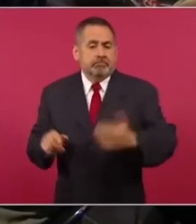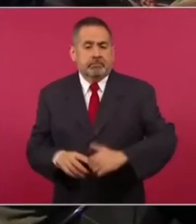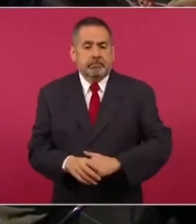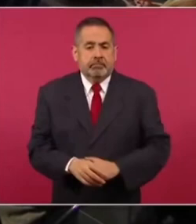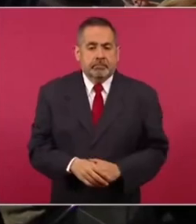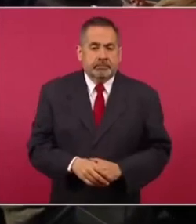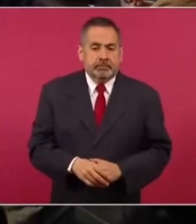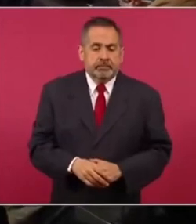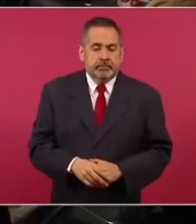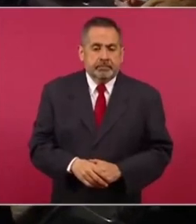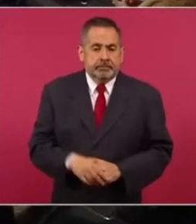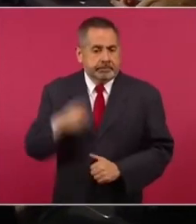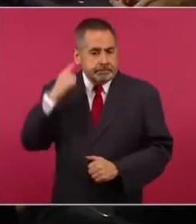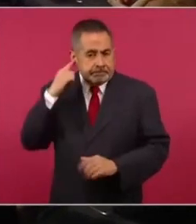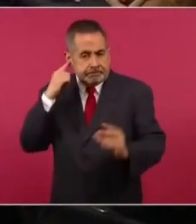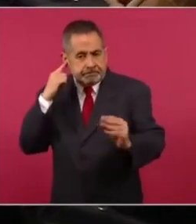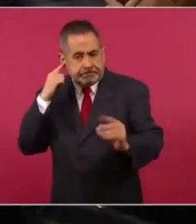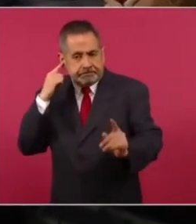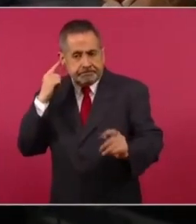¿no?